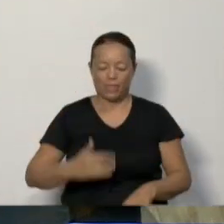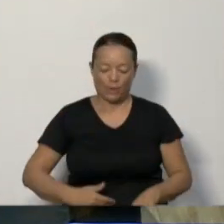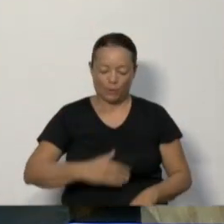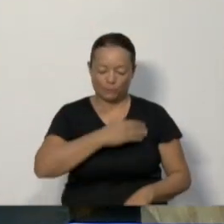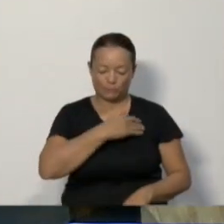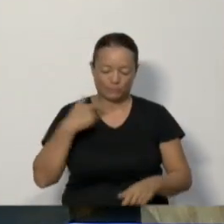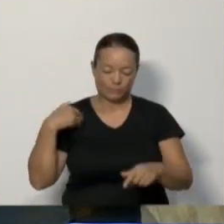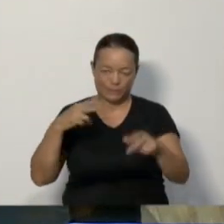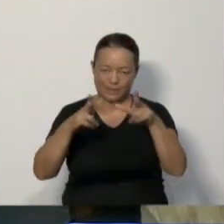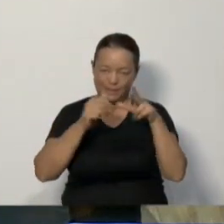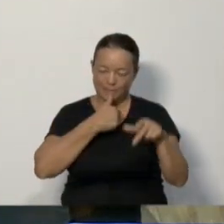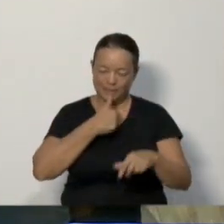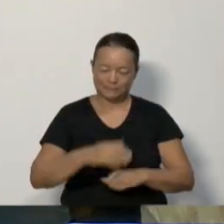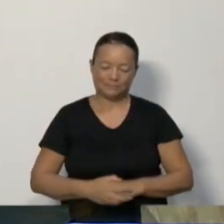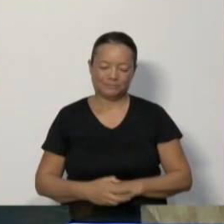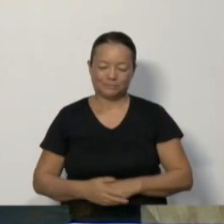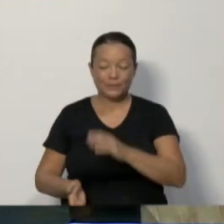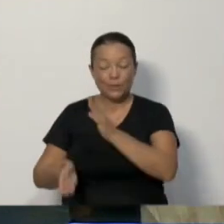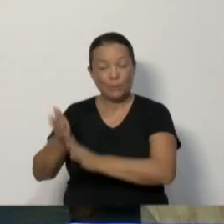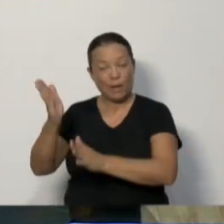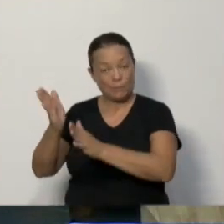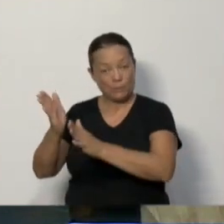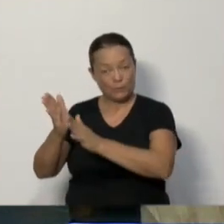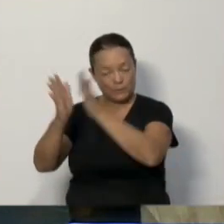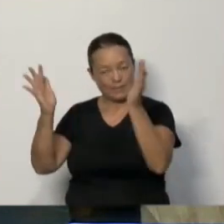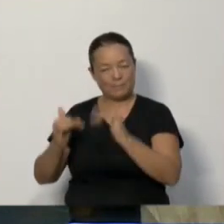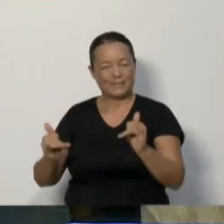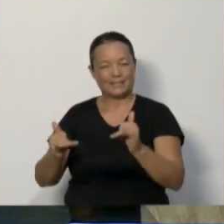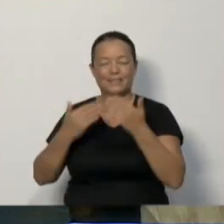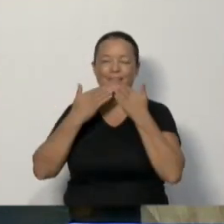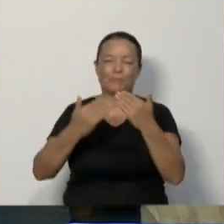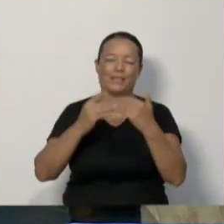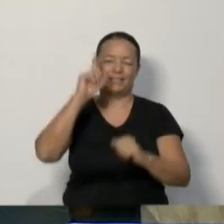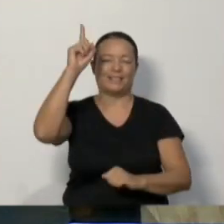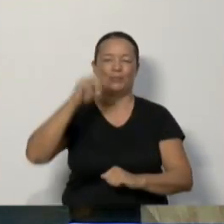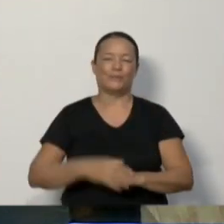Espíritu Santo, nos podemos quedar en paz.